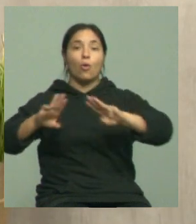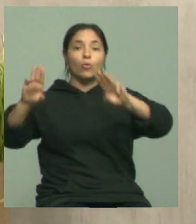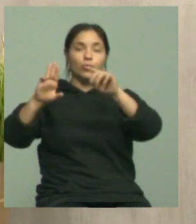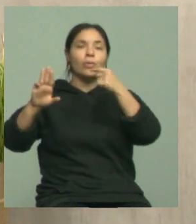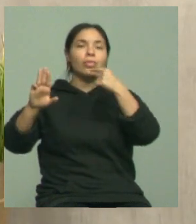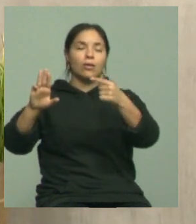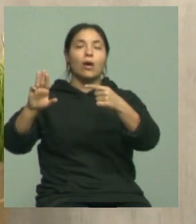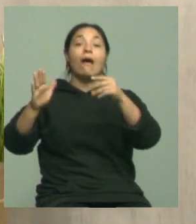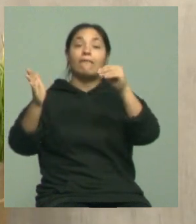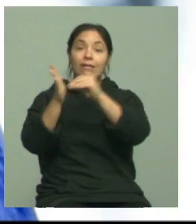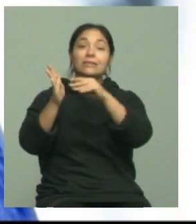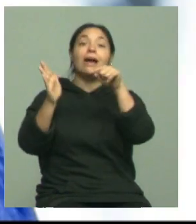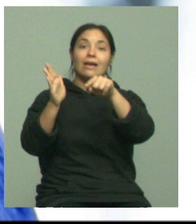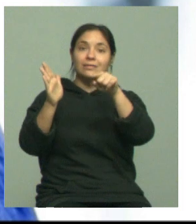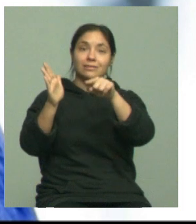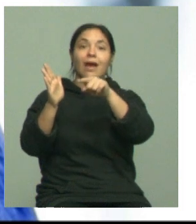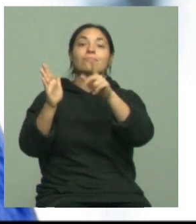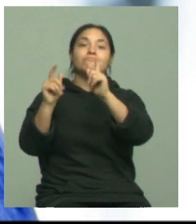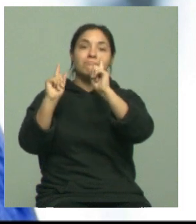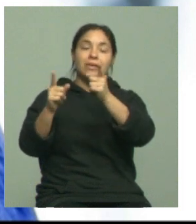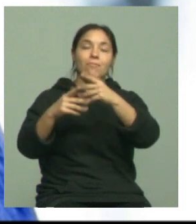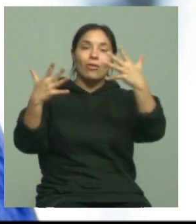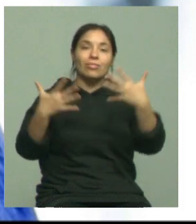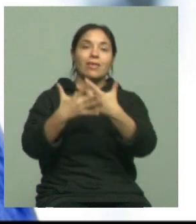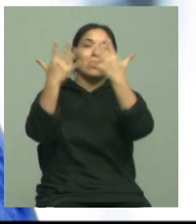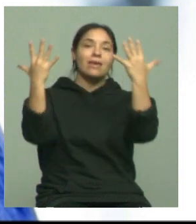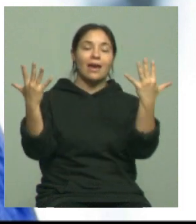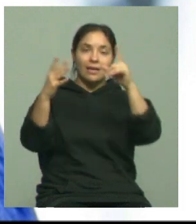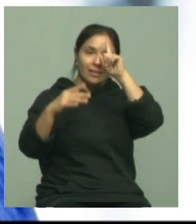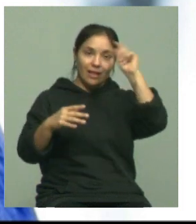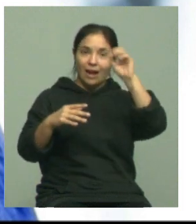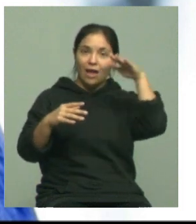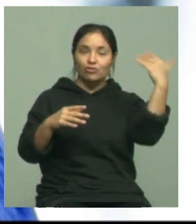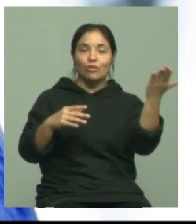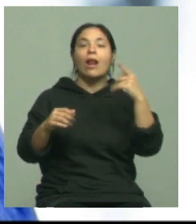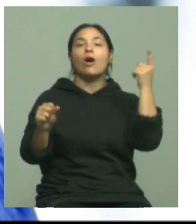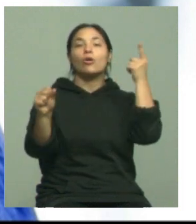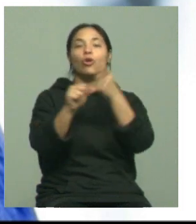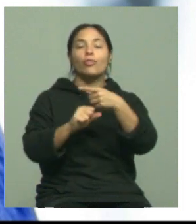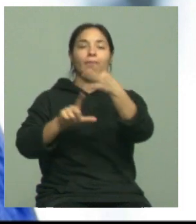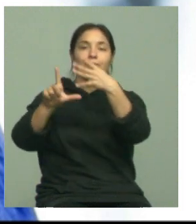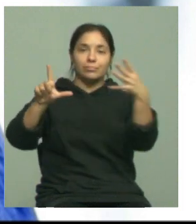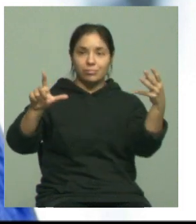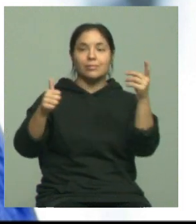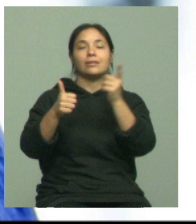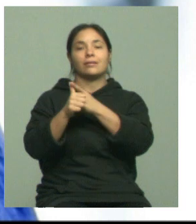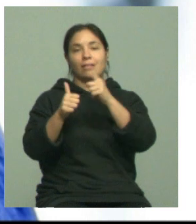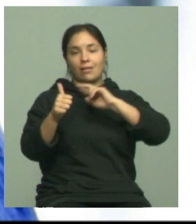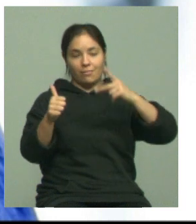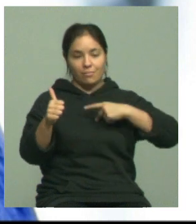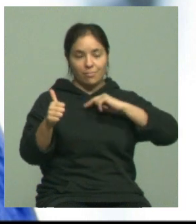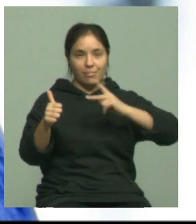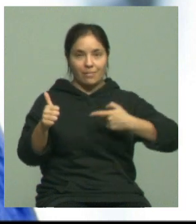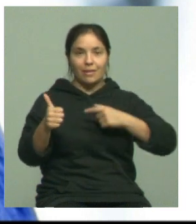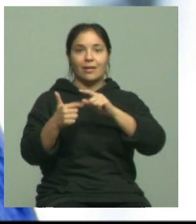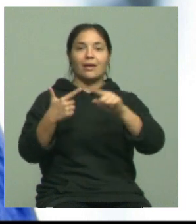fecha, reivindiquemos esa fecha como el Día Internacional contra la Homofobia, la Bifobia, la Transfobia, la Lesbofobia, diría también yo. Pero a mí